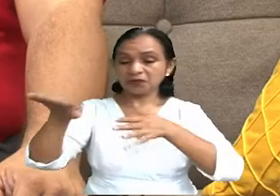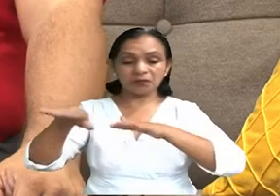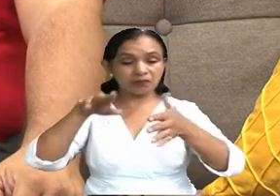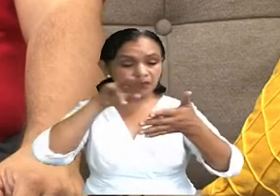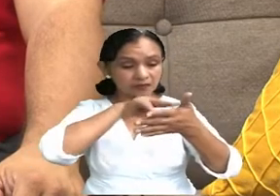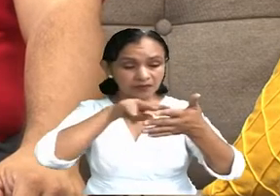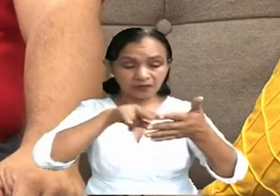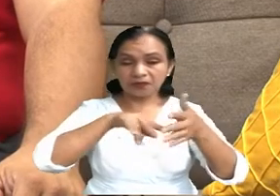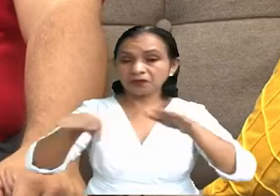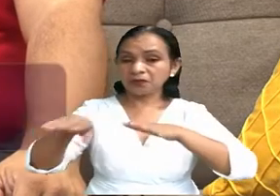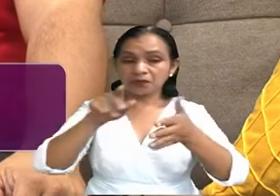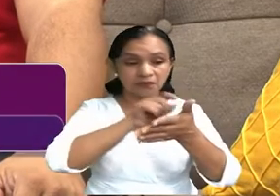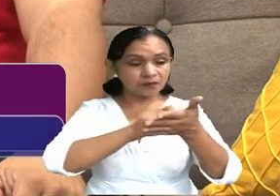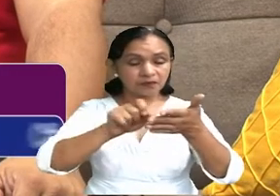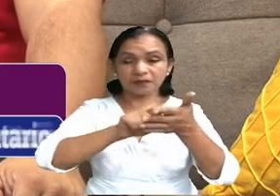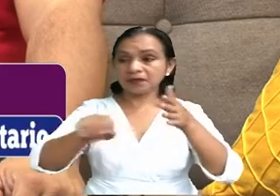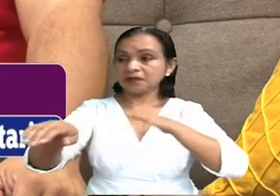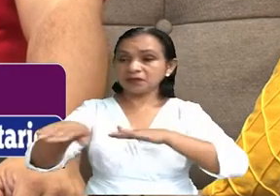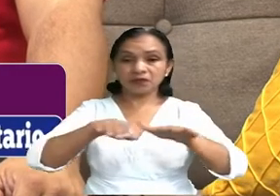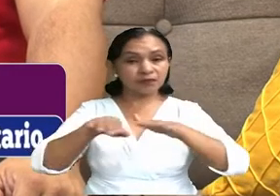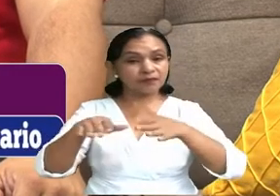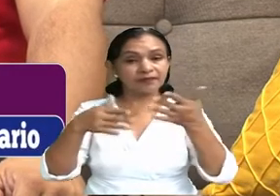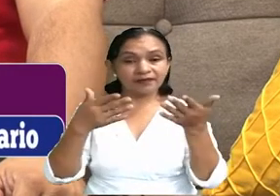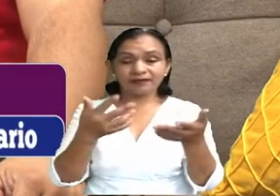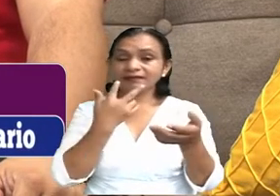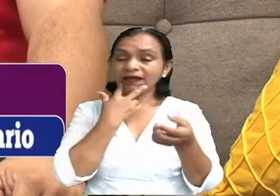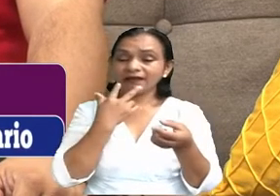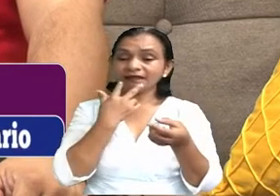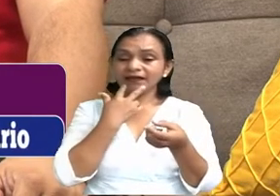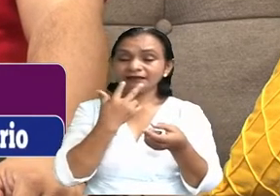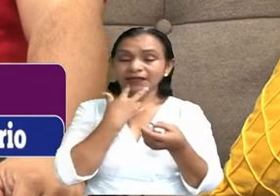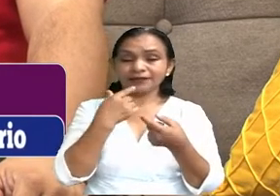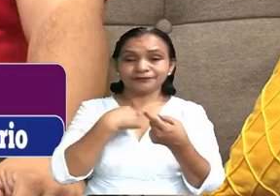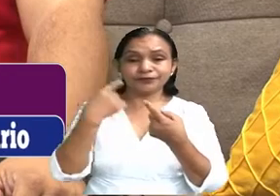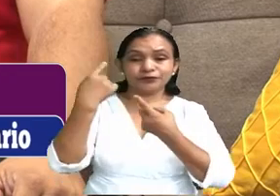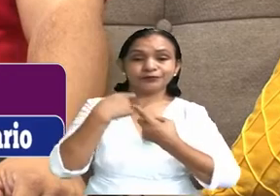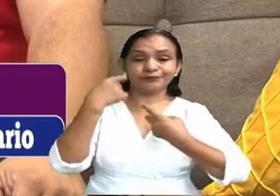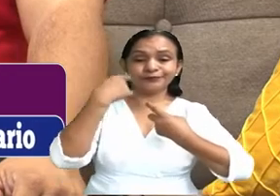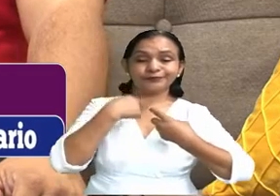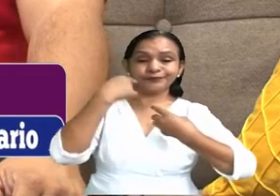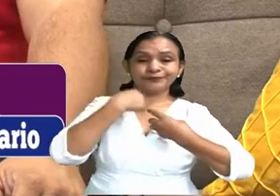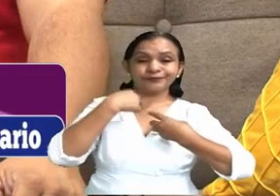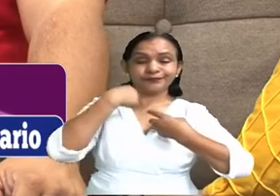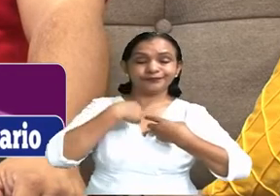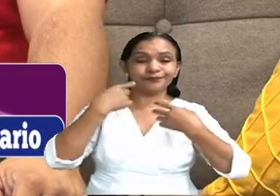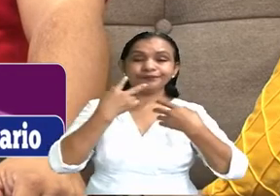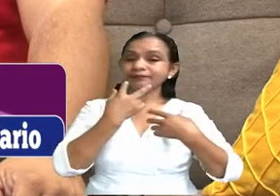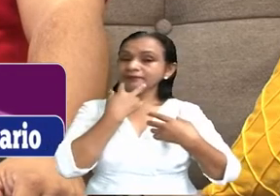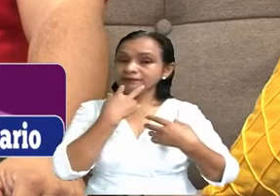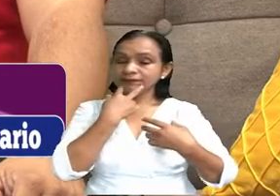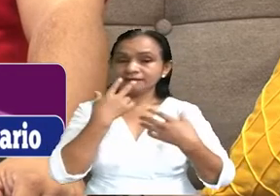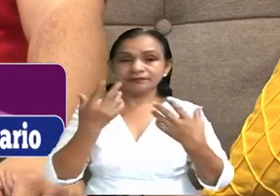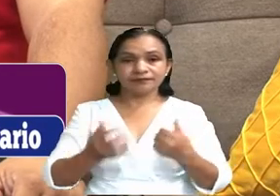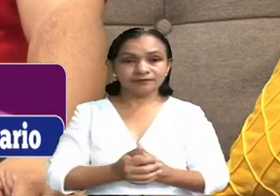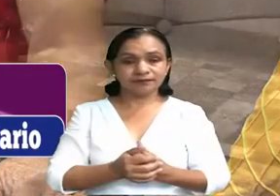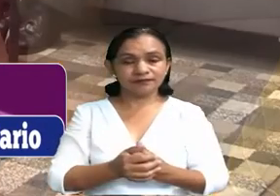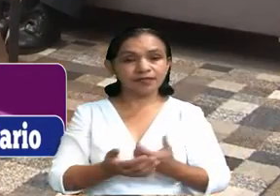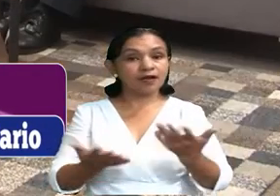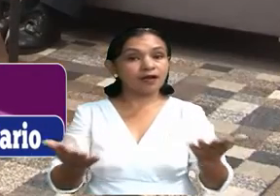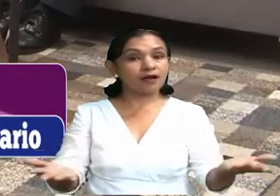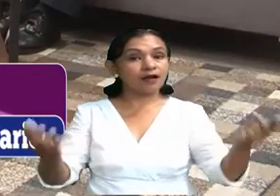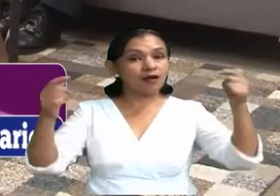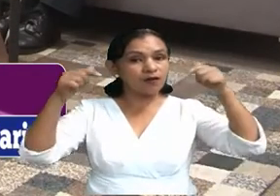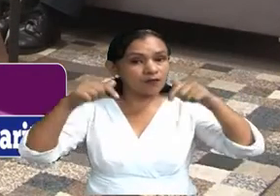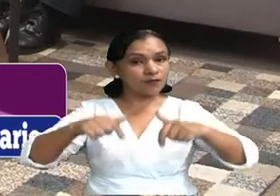no puedo escribir, no puedo, ¿verdad? Uh-huh. La centraban el problema en la persona. Actualmente, con